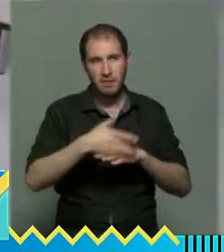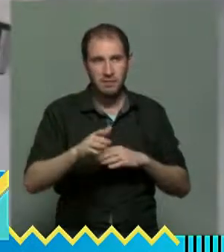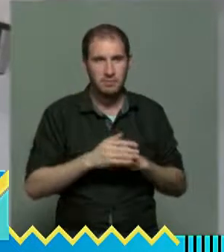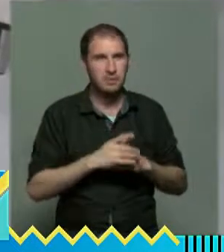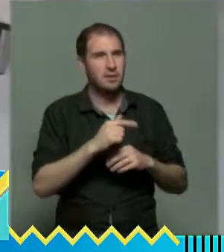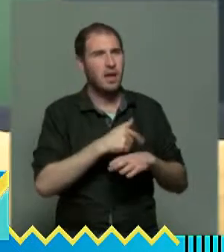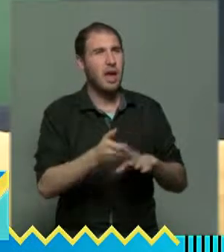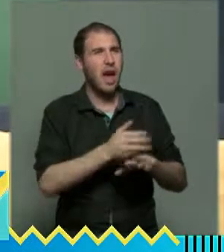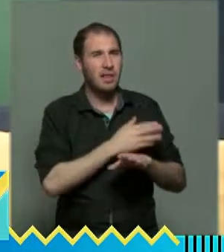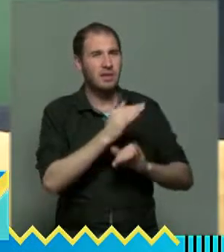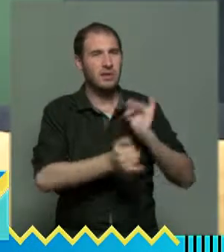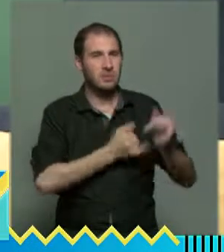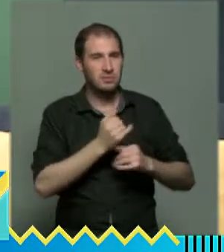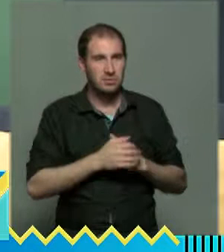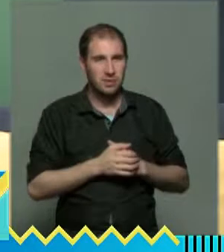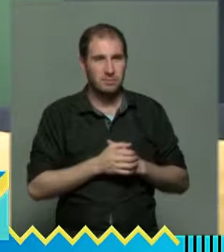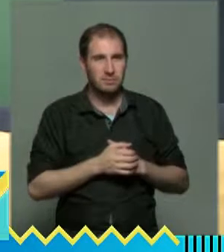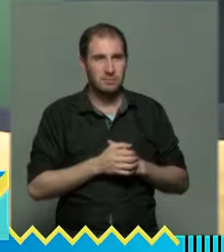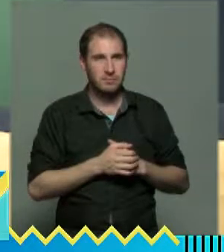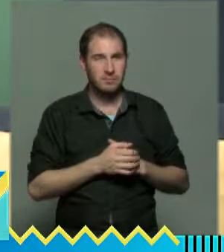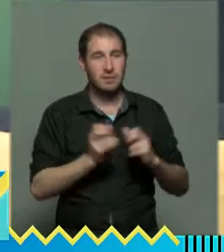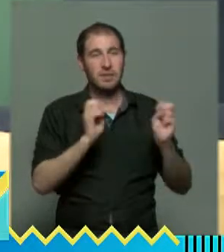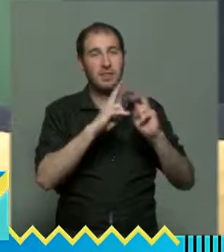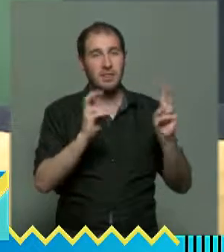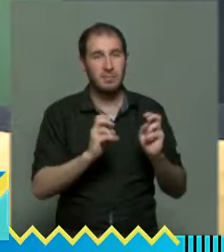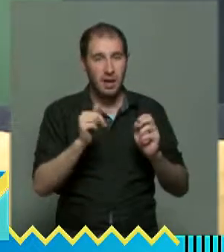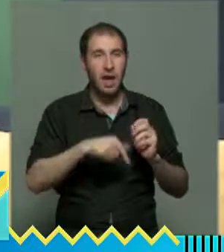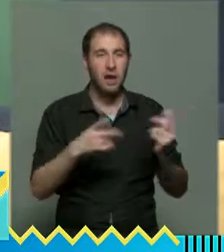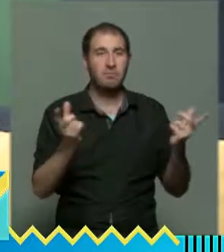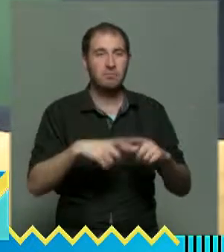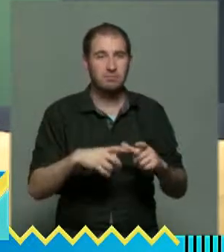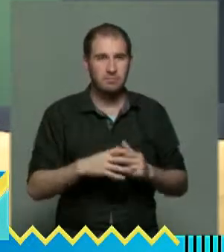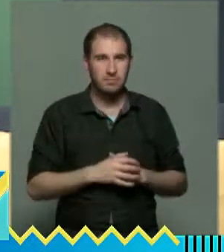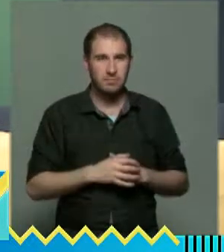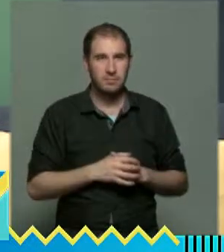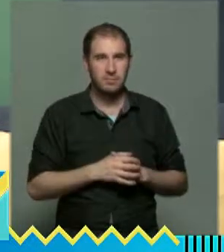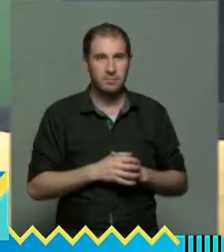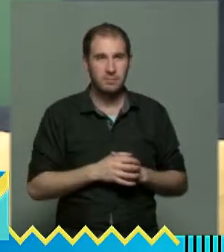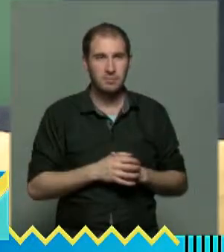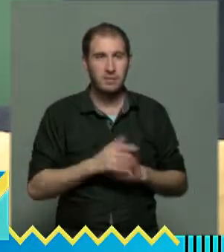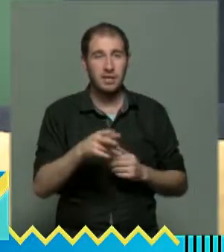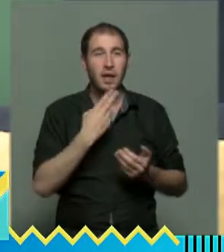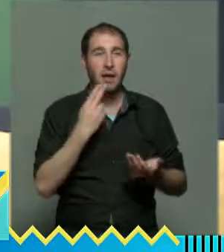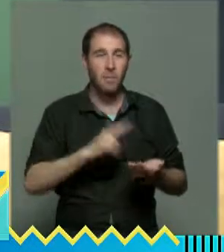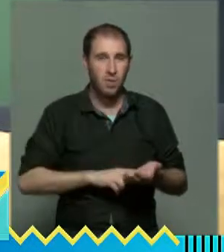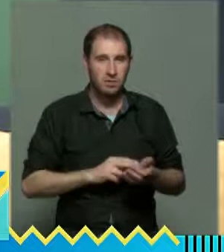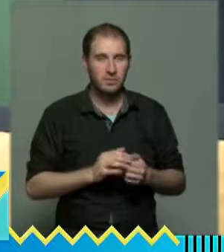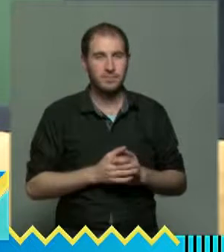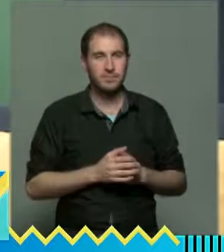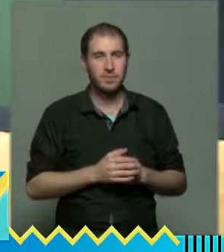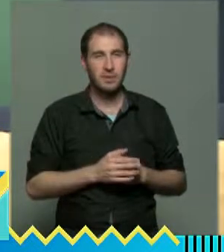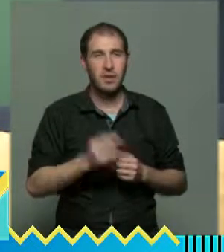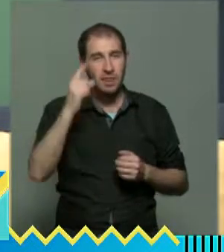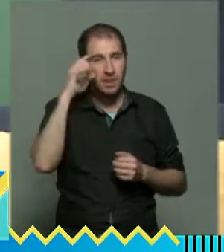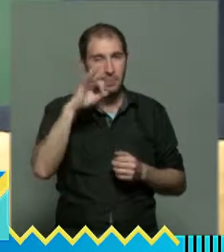antes justamente de meterme de lleno con el tema que hoy nos reúne, que es este supuesto impuesto del